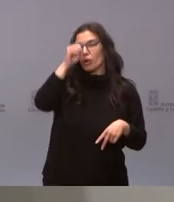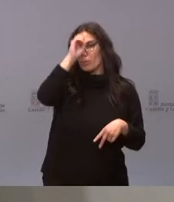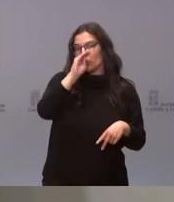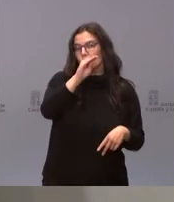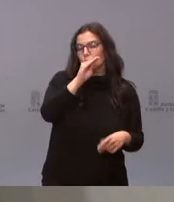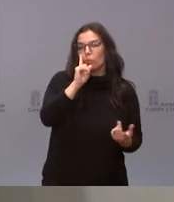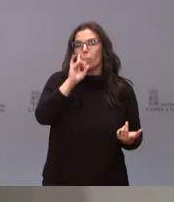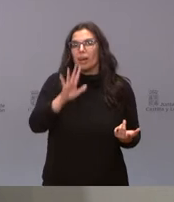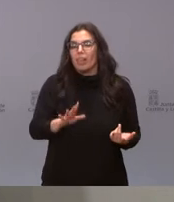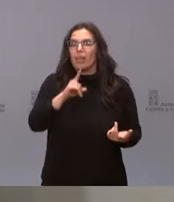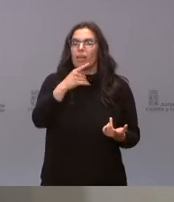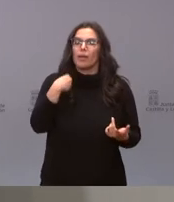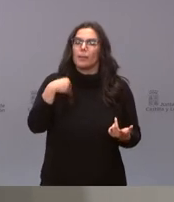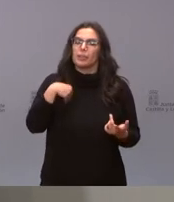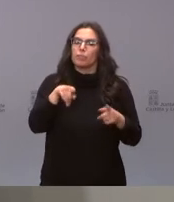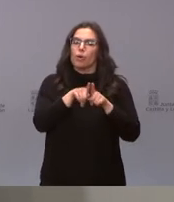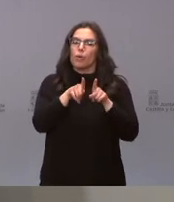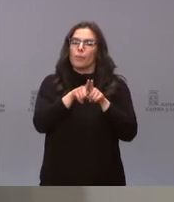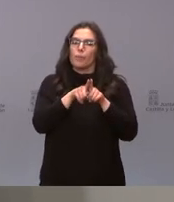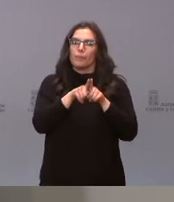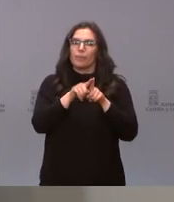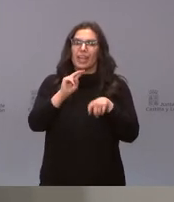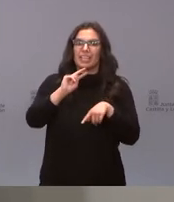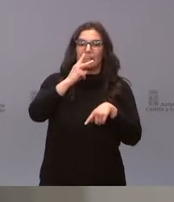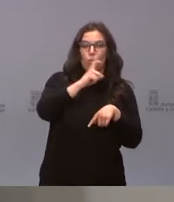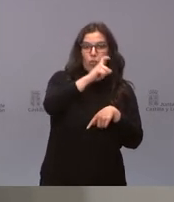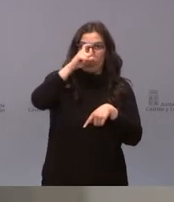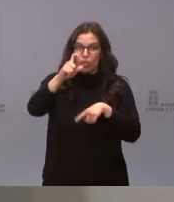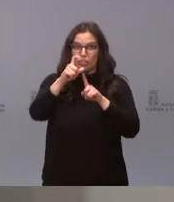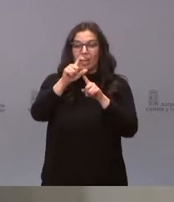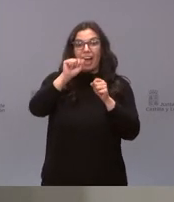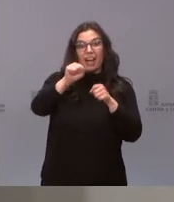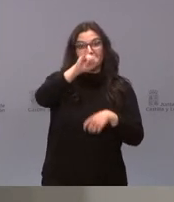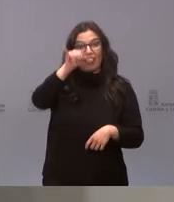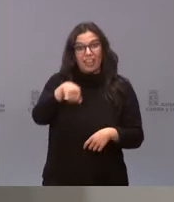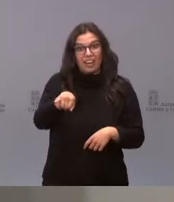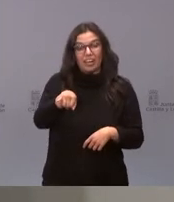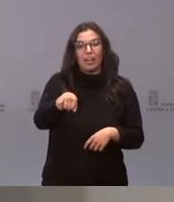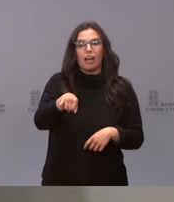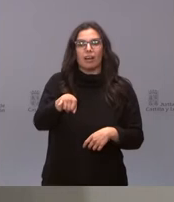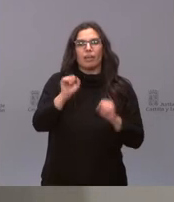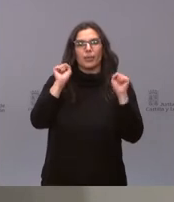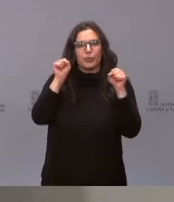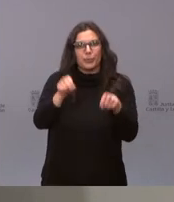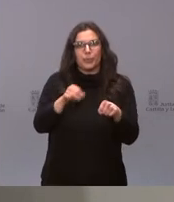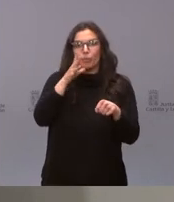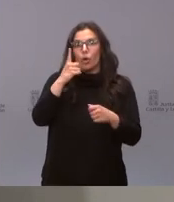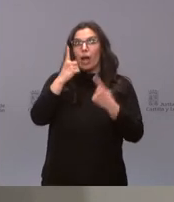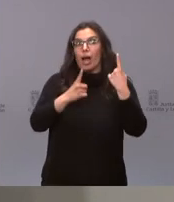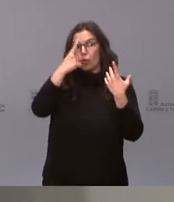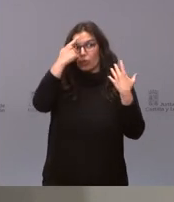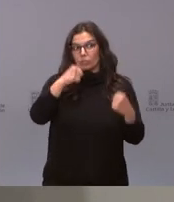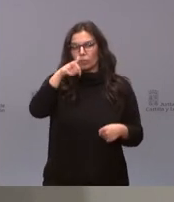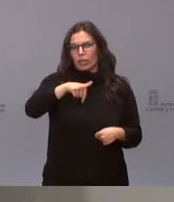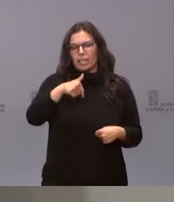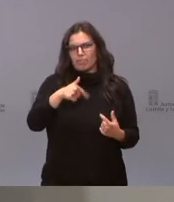personalmente el retraso de la segunda dosis de astrazéneca porque algún experto de la comunidad no lo ha comprendido muy bien